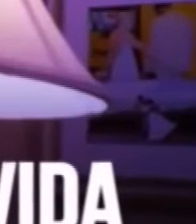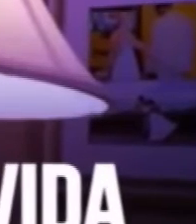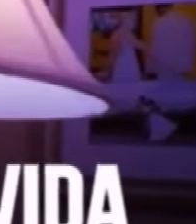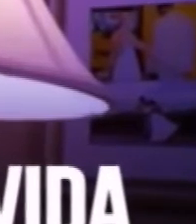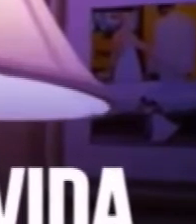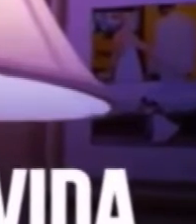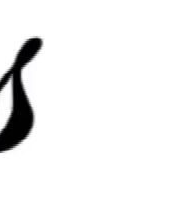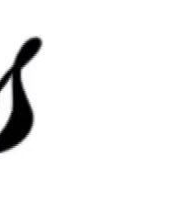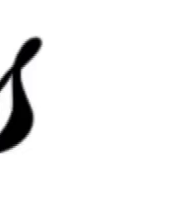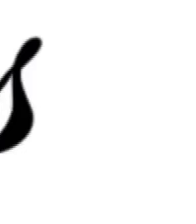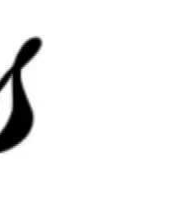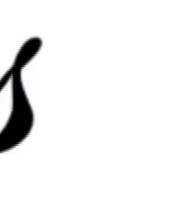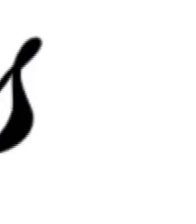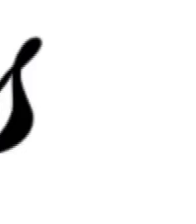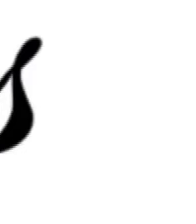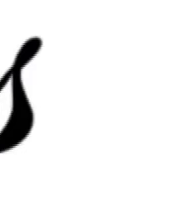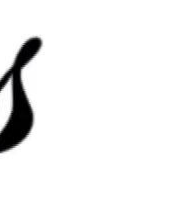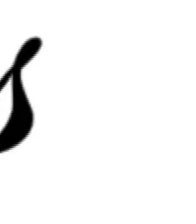Ilumina tu vida,